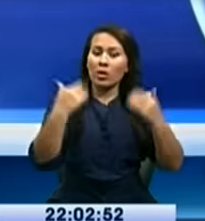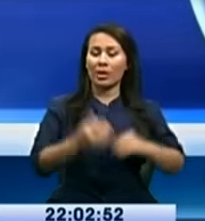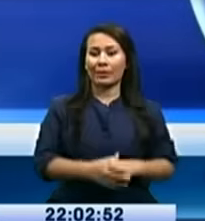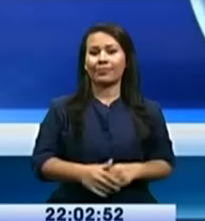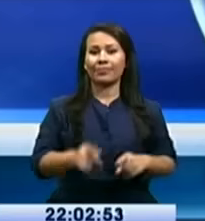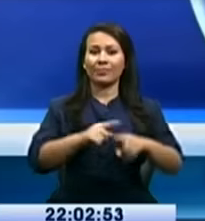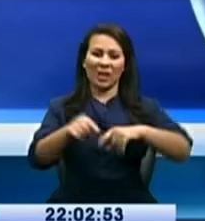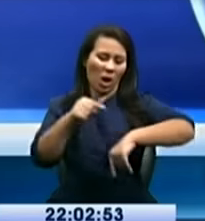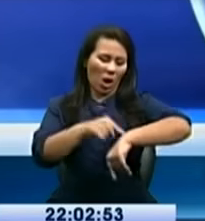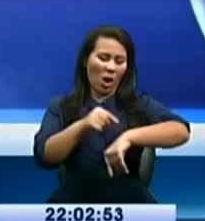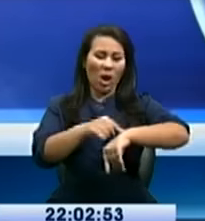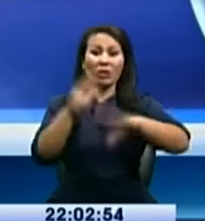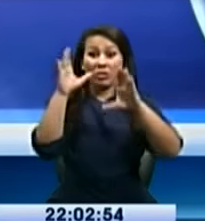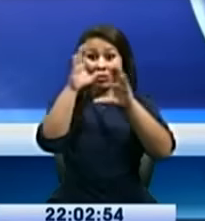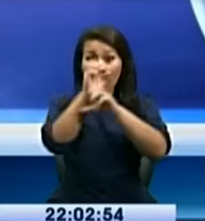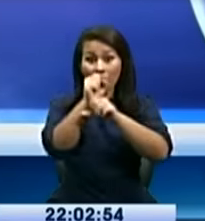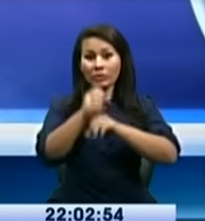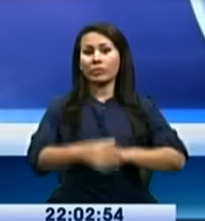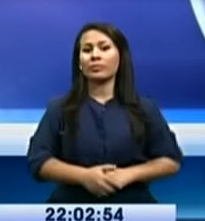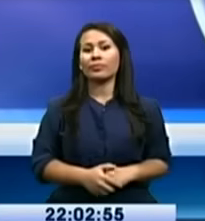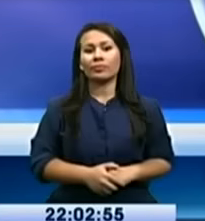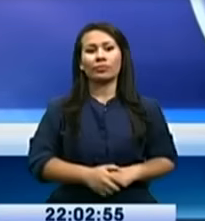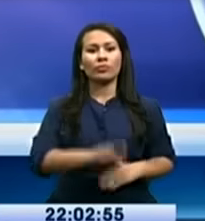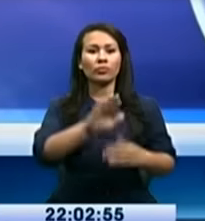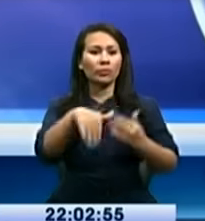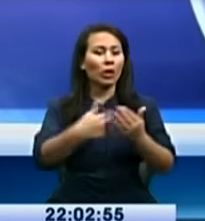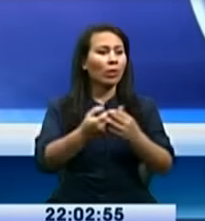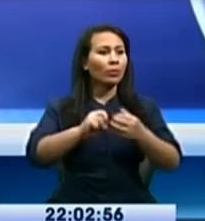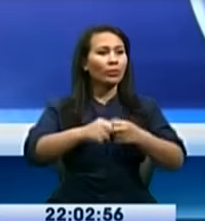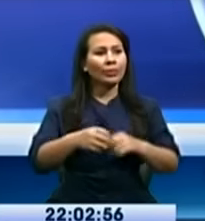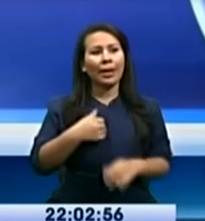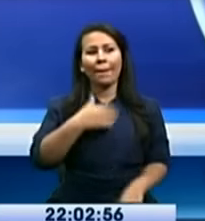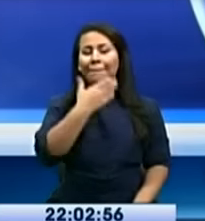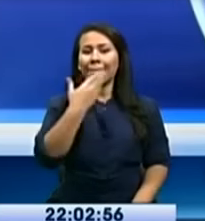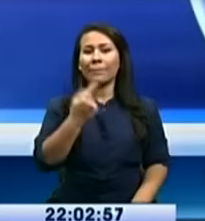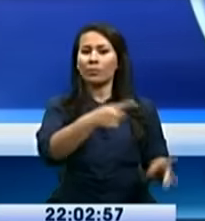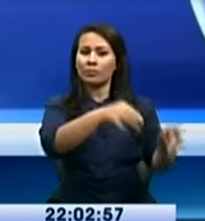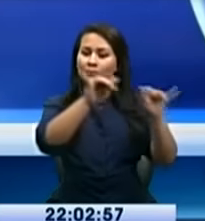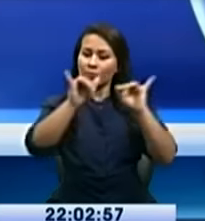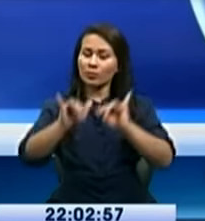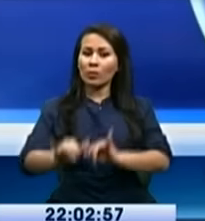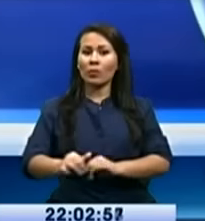por la hora y todas esas circunstancias, ellas iban